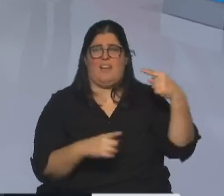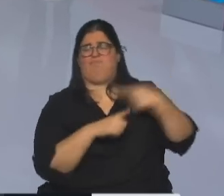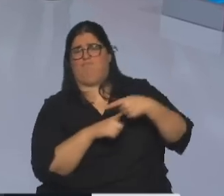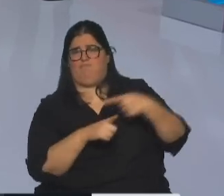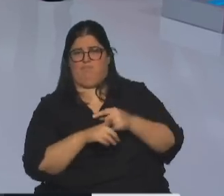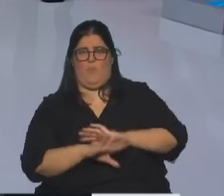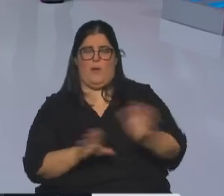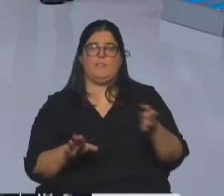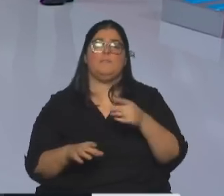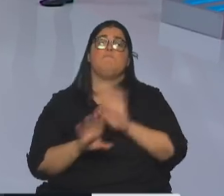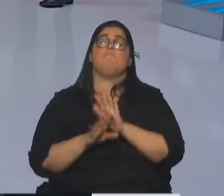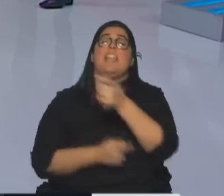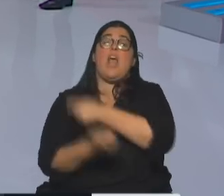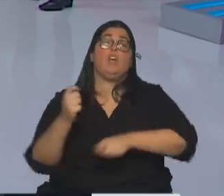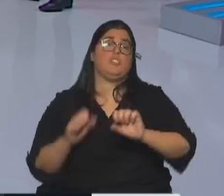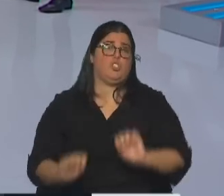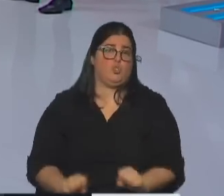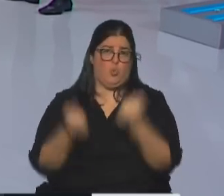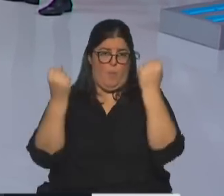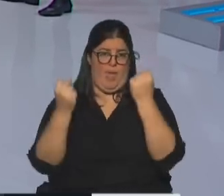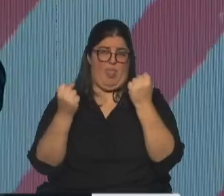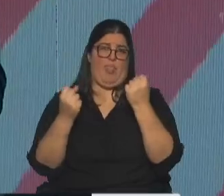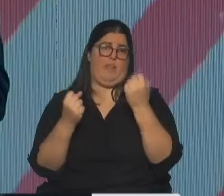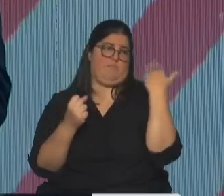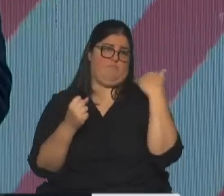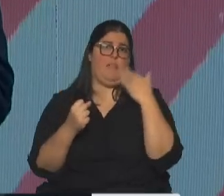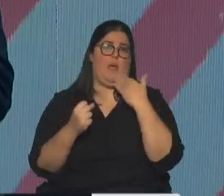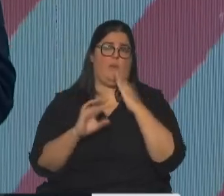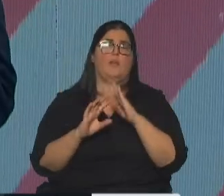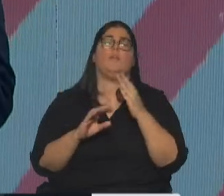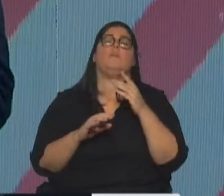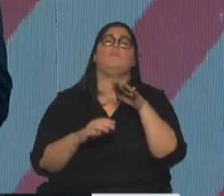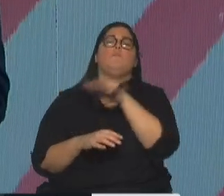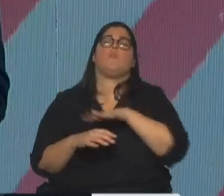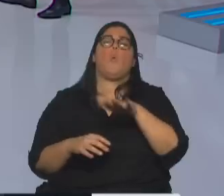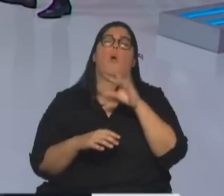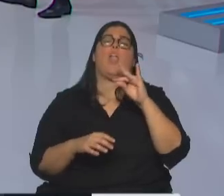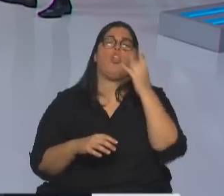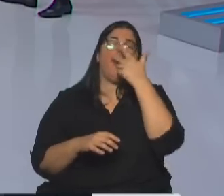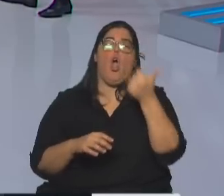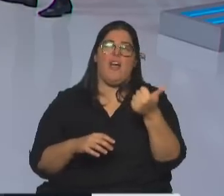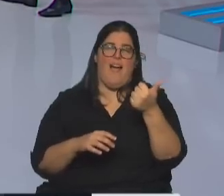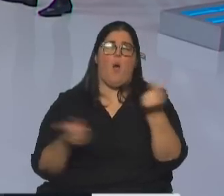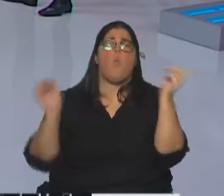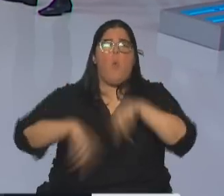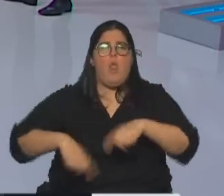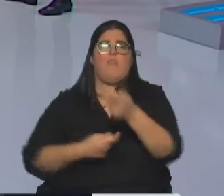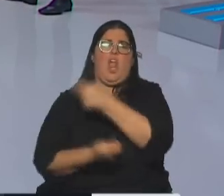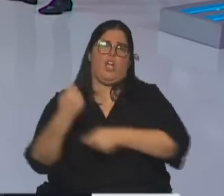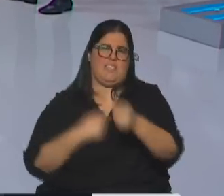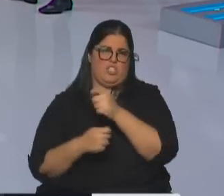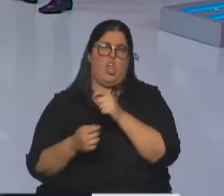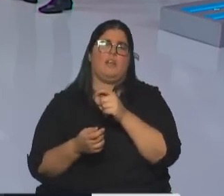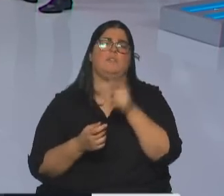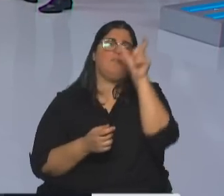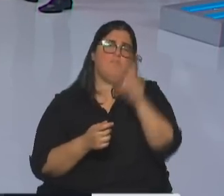suspenden indefinidamente las negociaciones. Junio 2022, en Qatar, en Doha, se realizan negociaciones indirectas con la